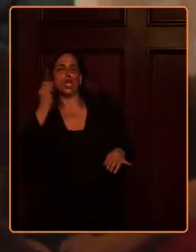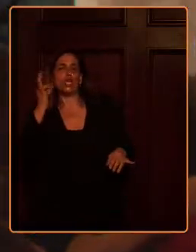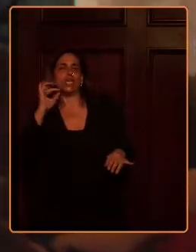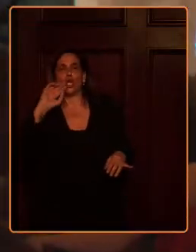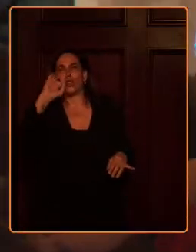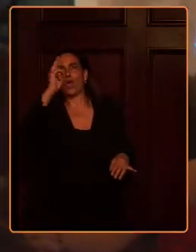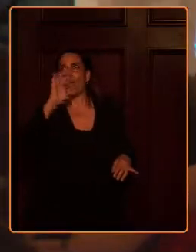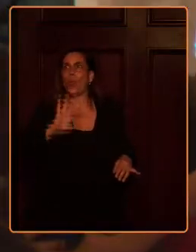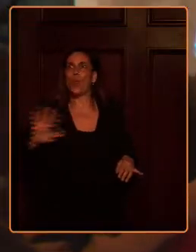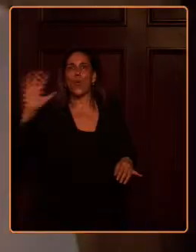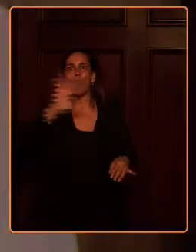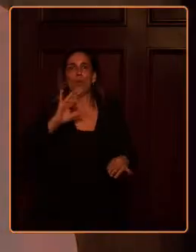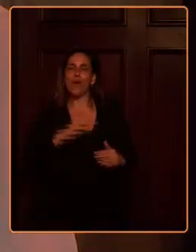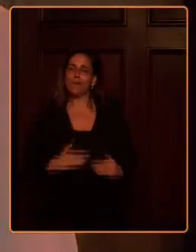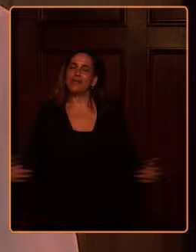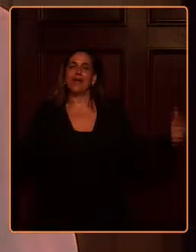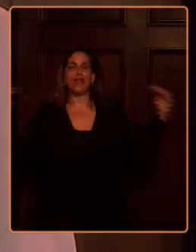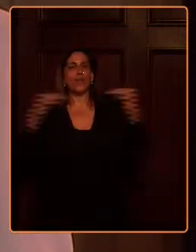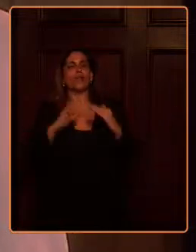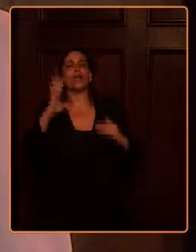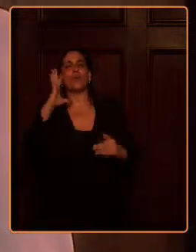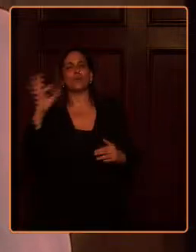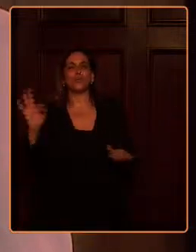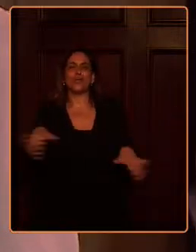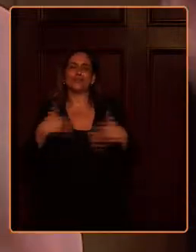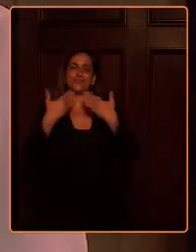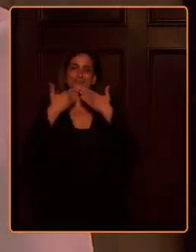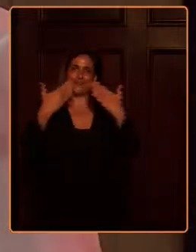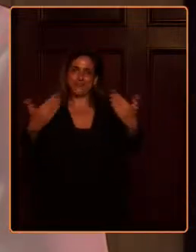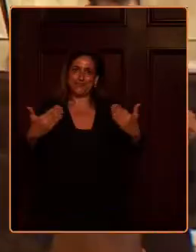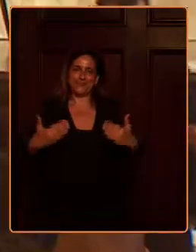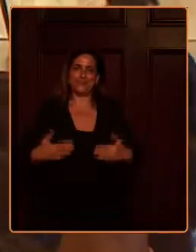país para que tengan igualdad de oportunidades. Muchas gracias.